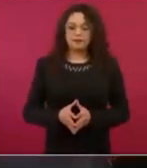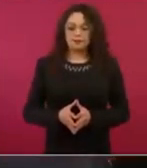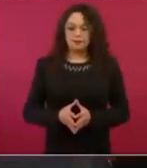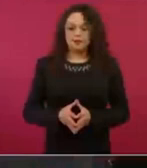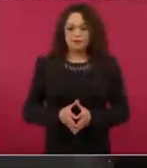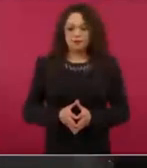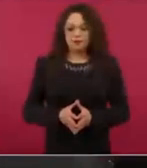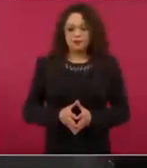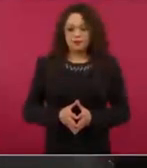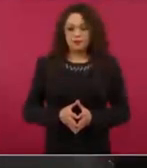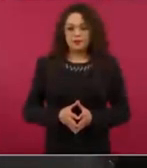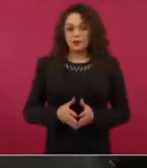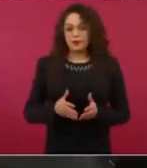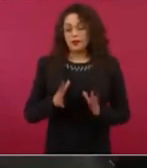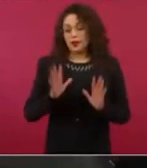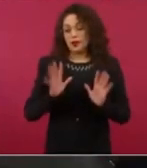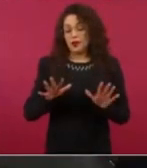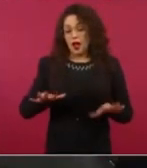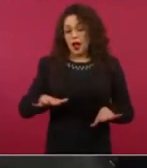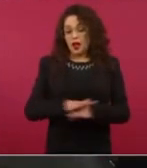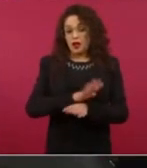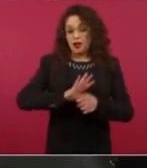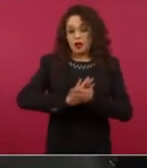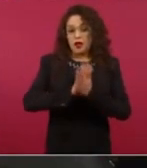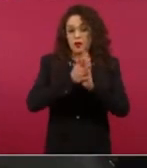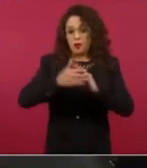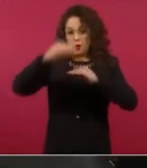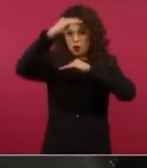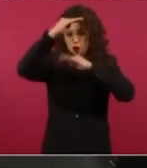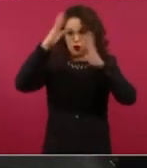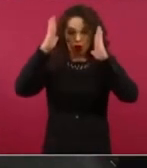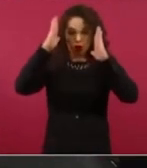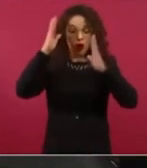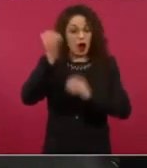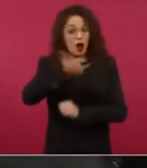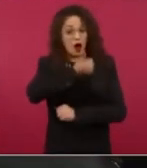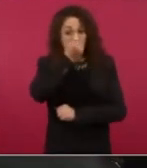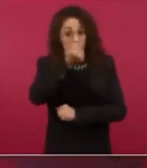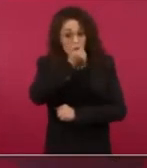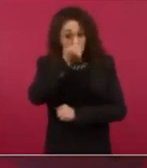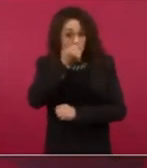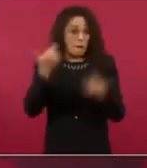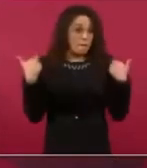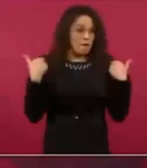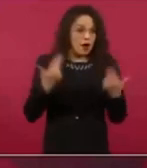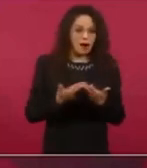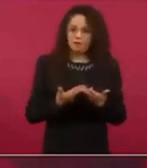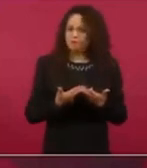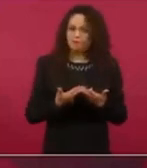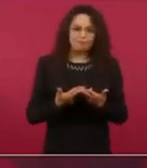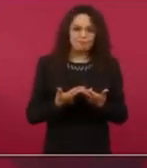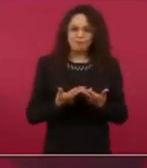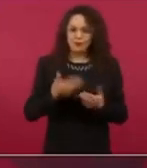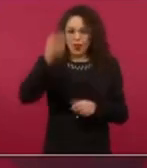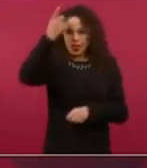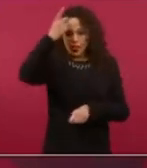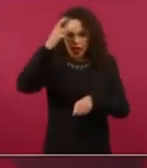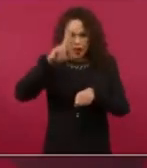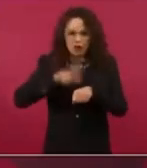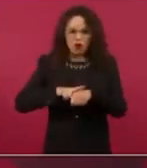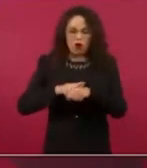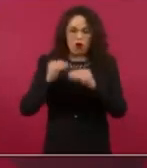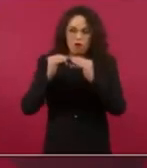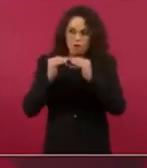muy conservadora, no los alumnos, no los maestros, sino los dirigentes.